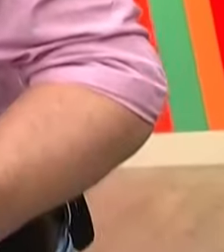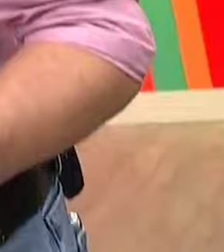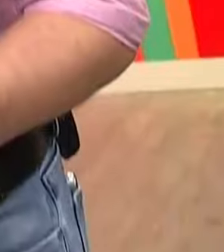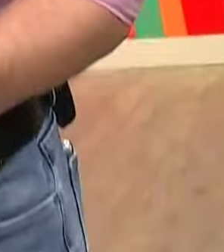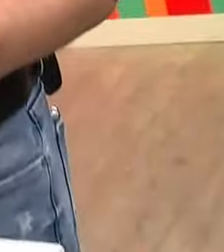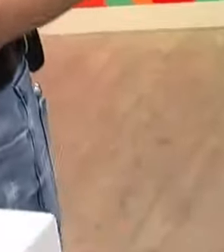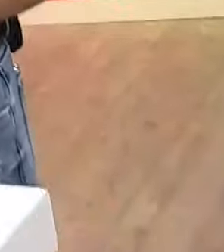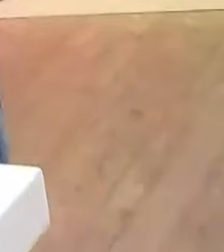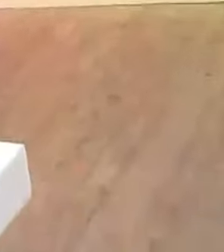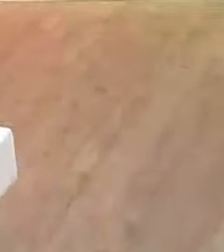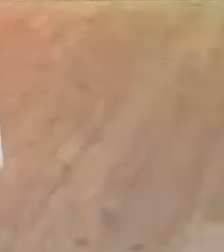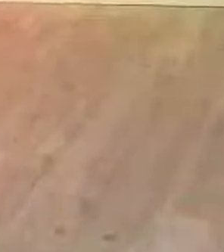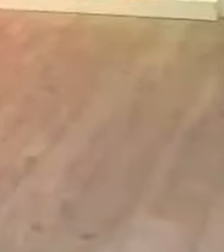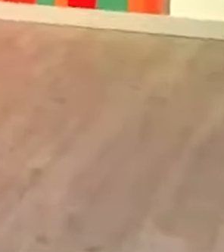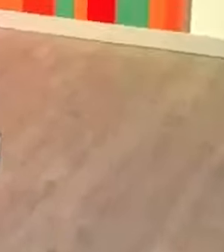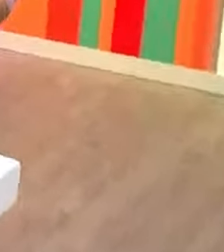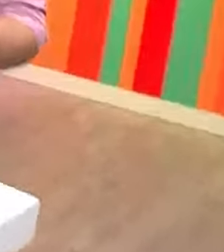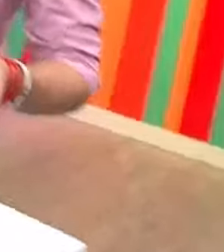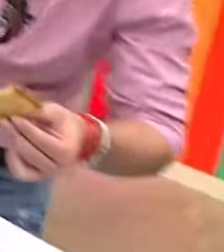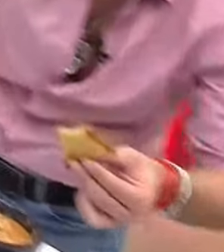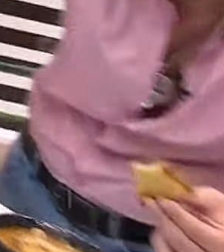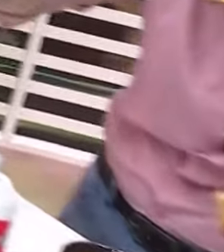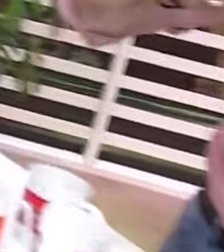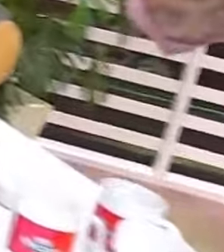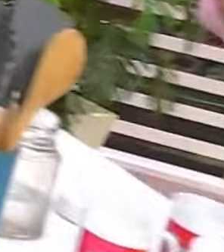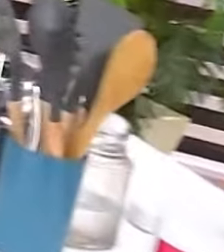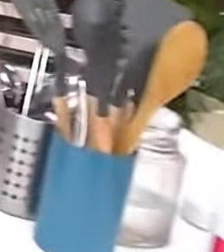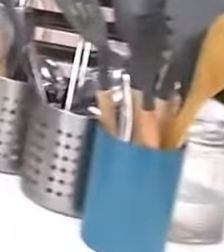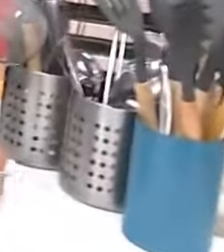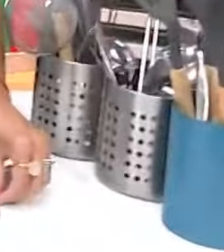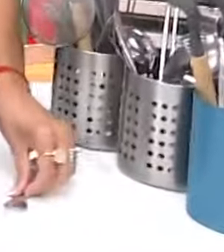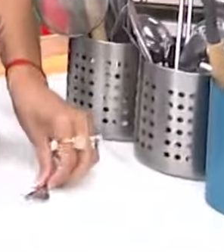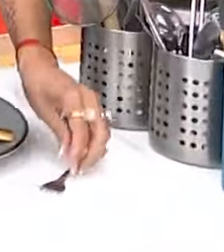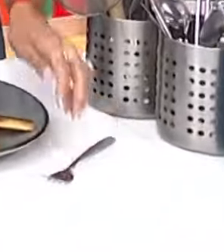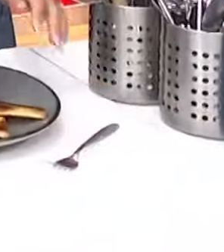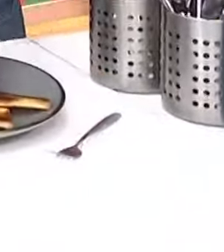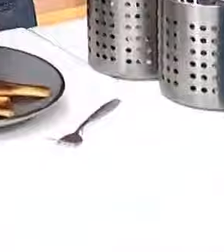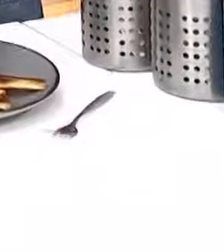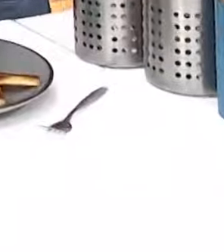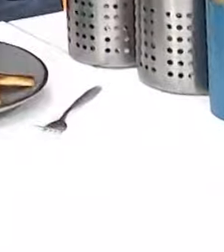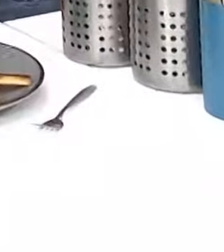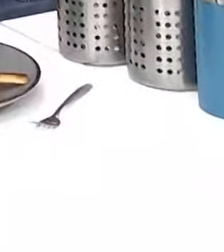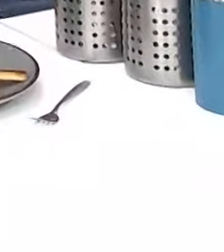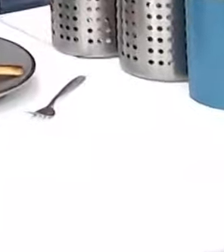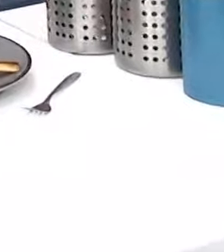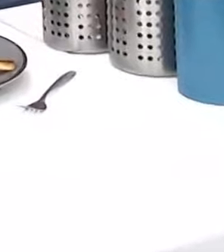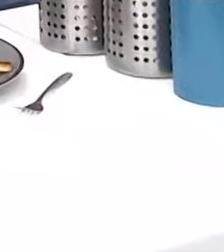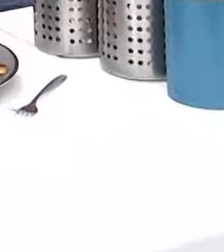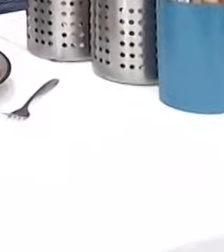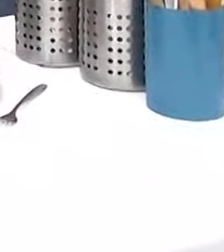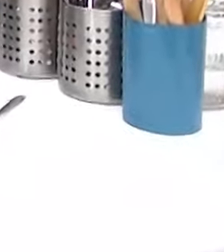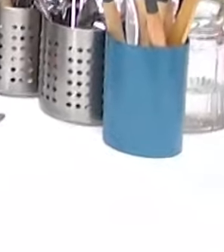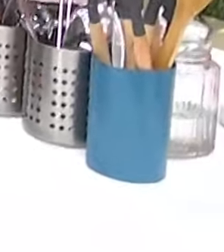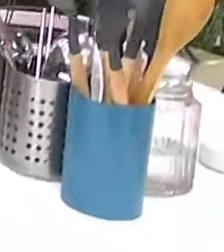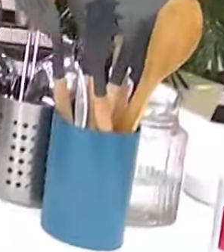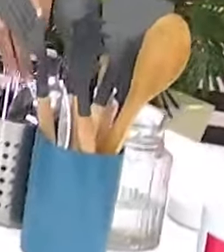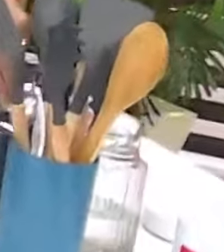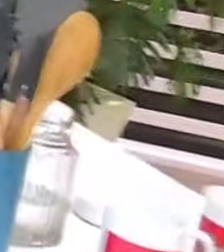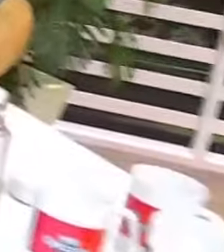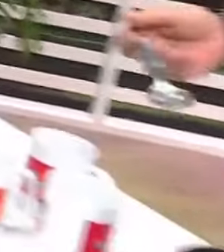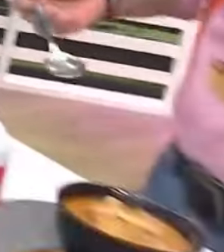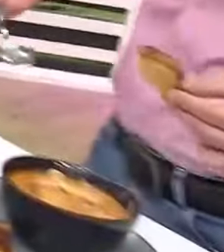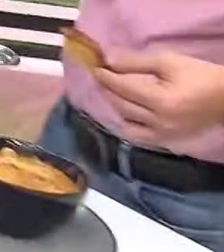pedido pan, ¿lo hubieses puesto o no? Sí. Sí, igual ya, claro, ahí estaba el pan, ya listo. ¡Qué rico! ¿Me pueden bajar un poquito del... ¿Tú crees que a mí Pisu es que me